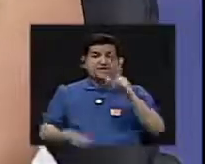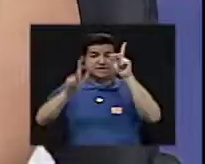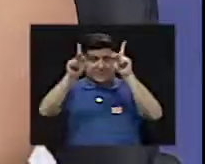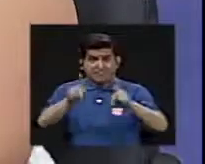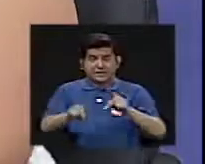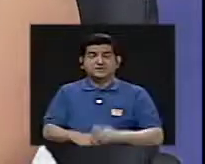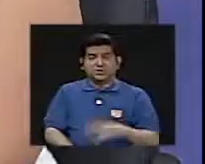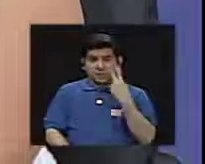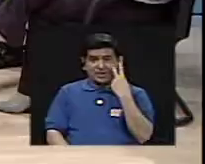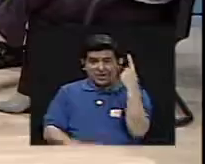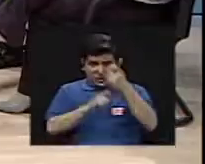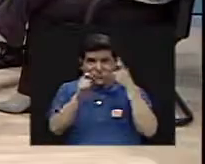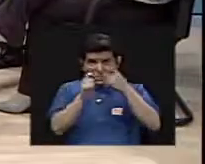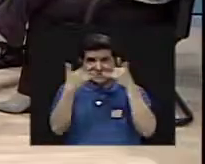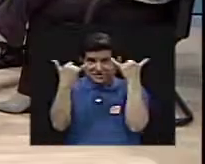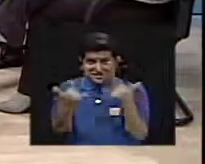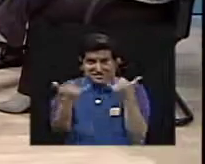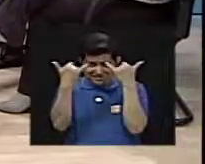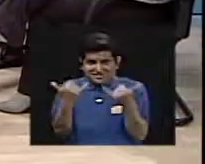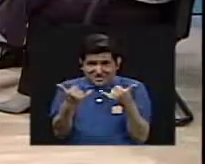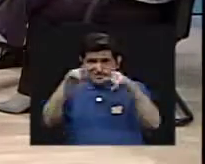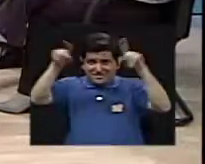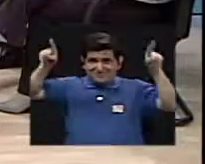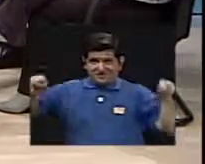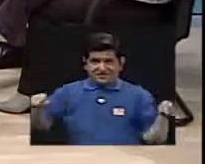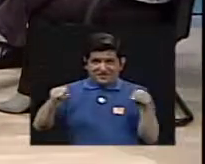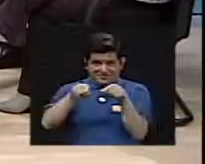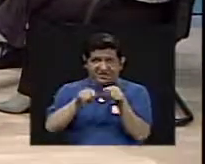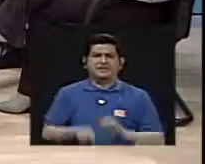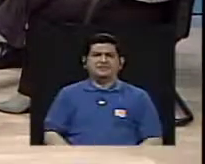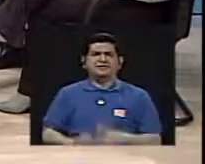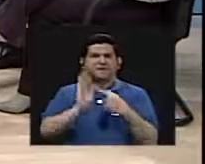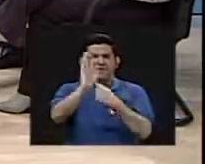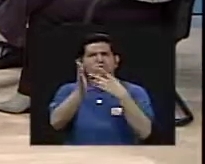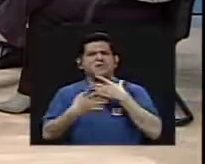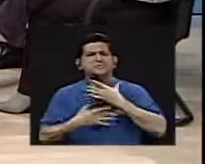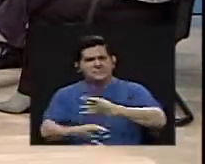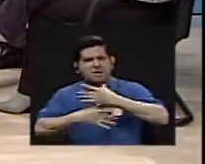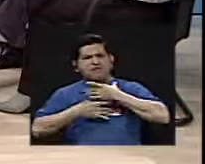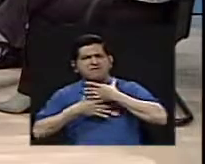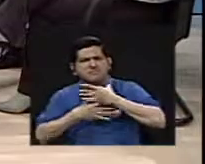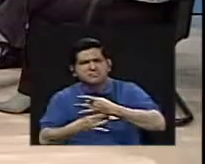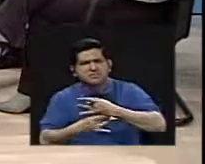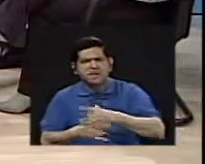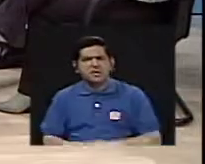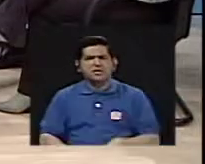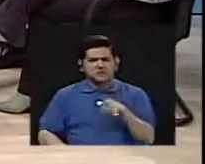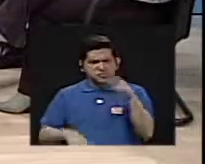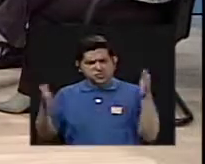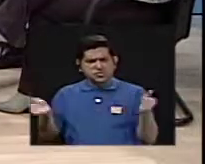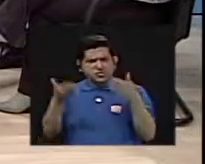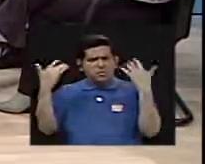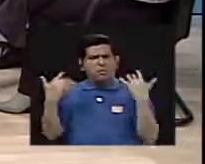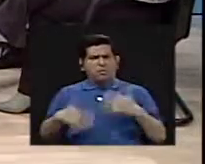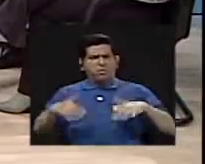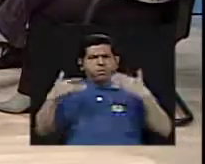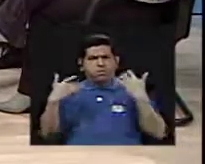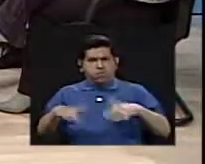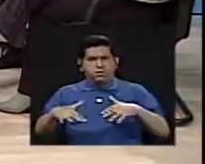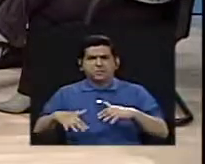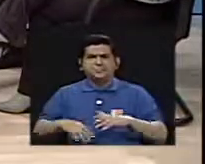que, bueno, ahí está precisamente en este momento. Ahí lo tenemos. Y él muestra un interés y muestra una motivación tan grande que digo,